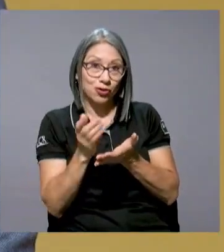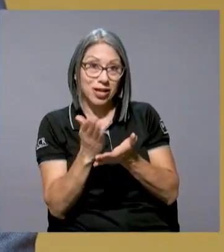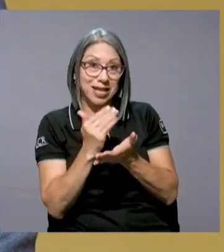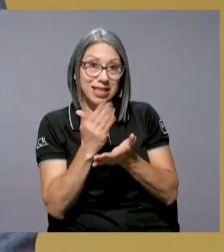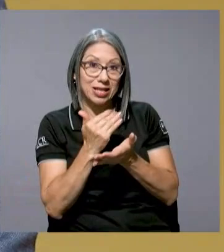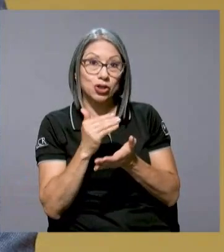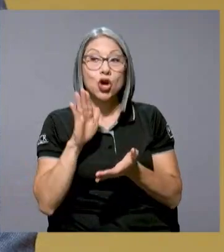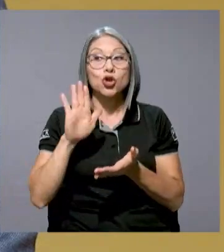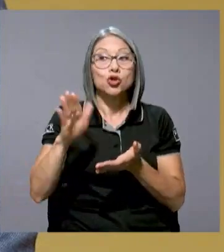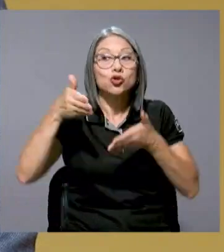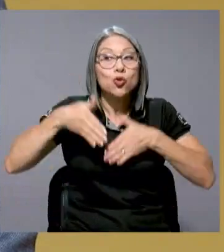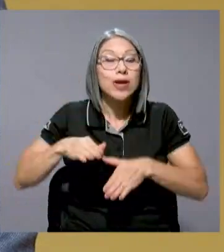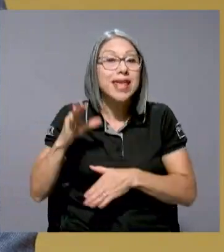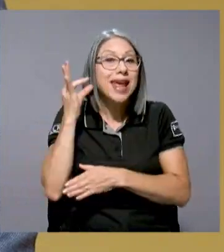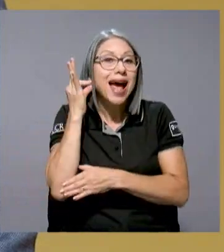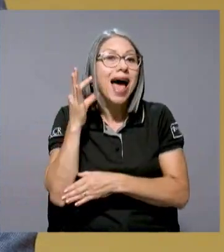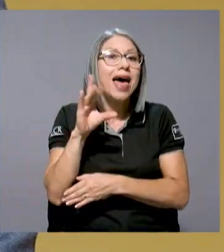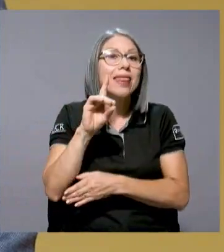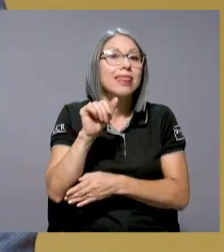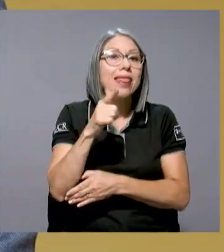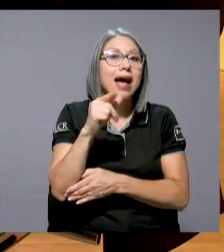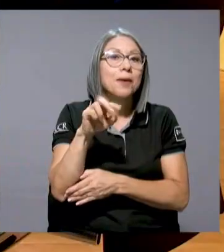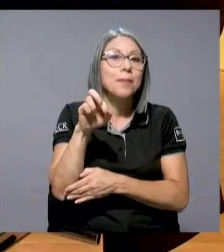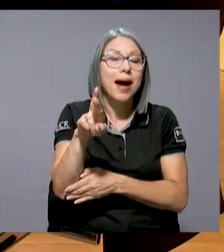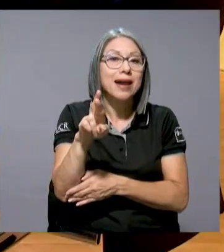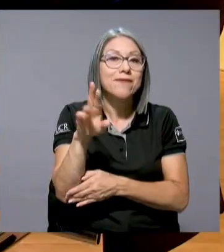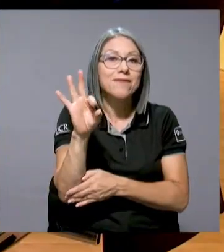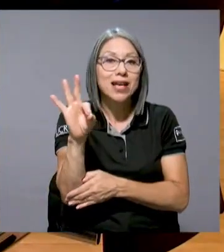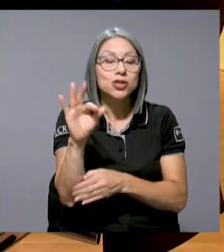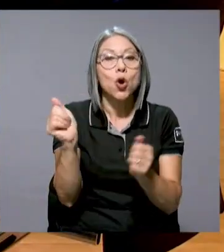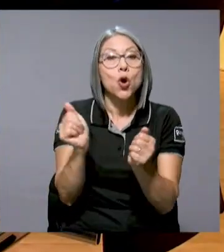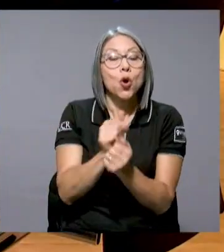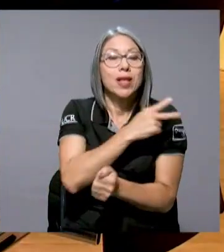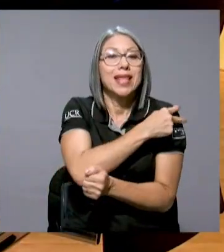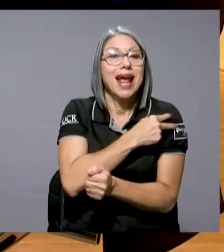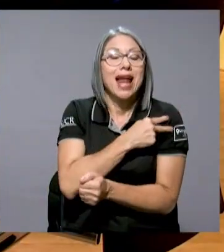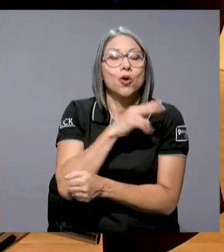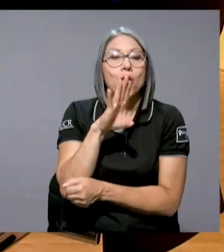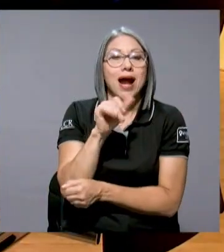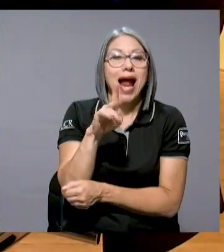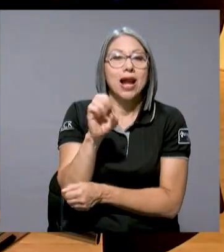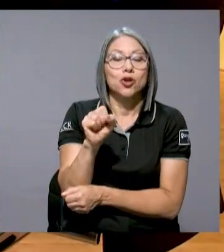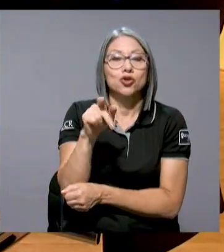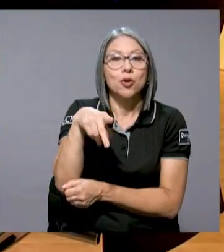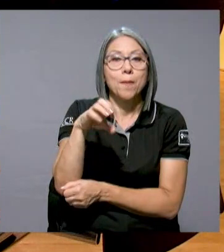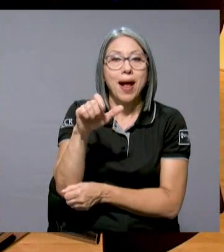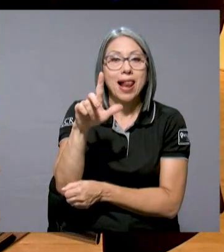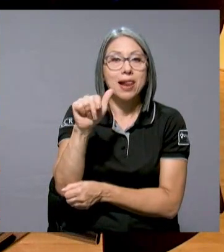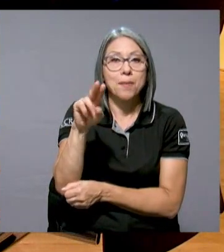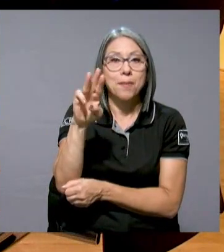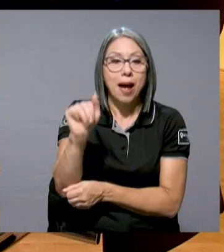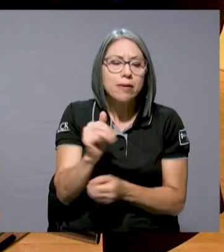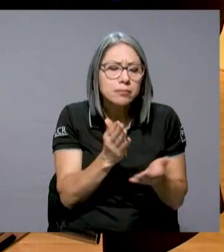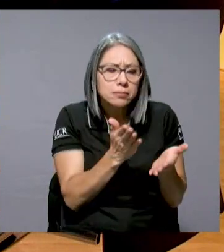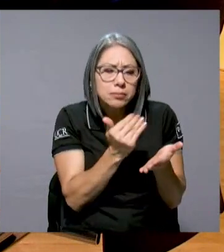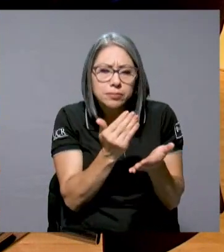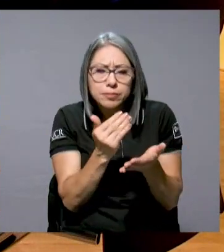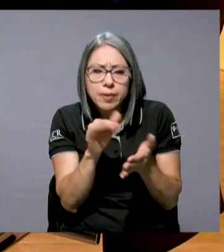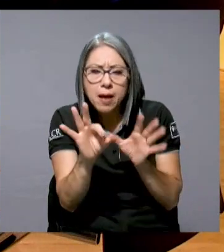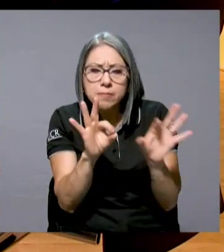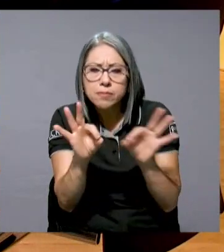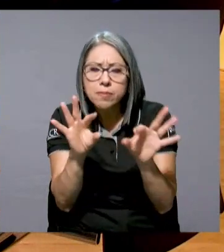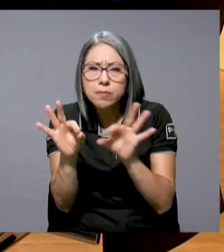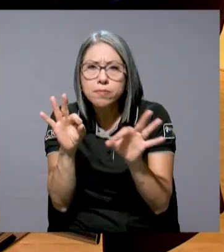Dagmar Facio, junto con el decano en ese momento, Carlos Palma, se dedican a recopilar estos escritos y a editar los libros. Y